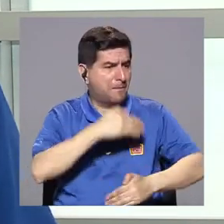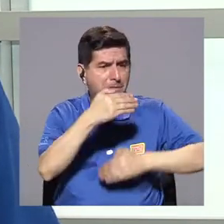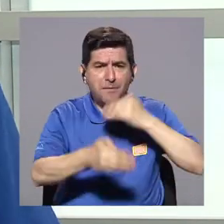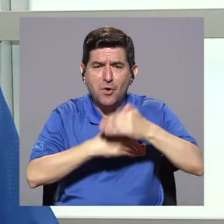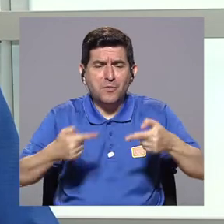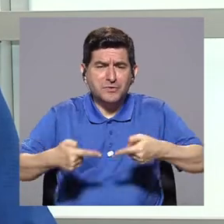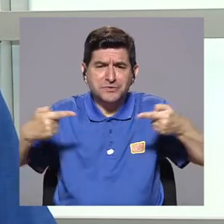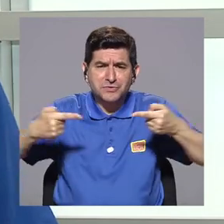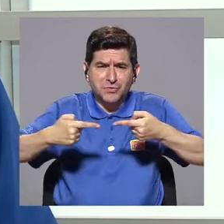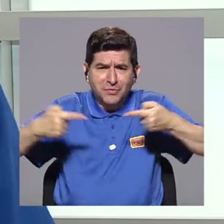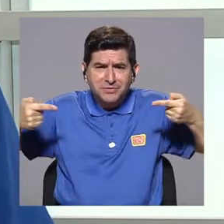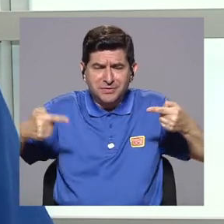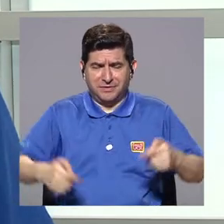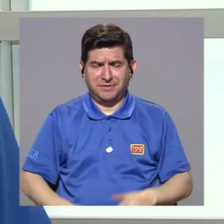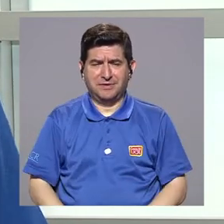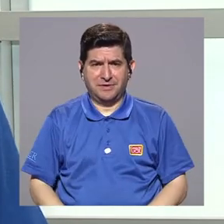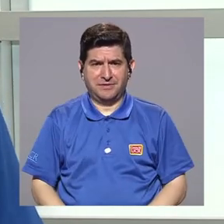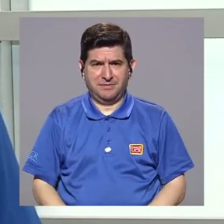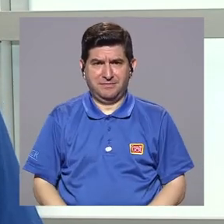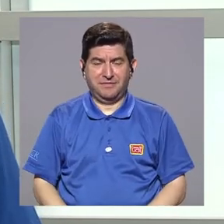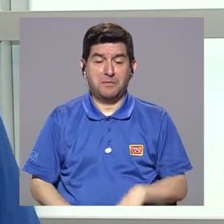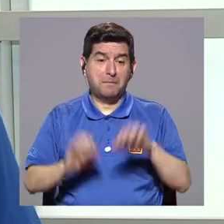ningún proceso adverso